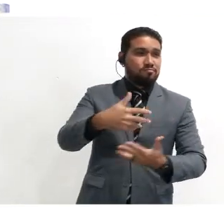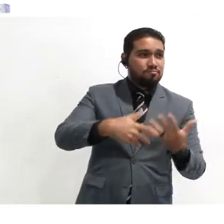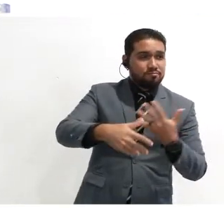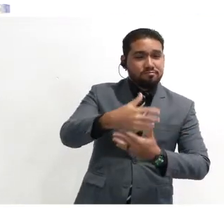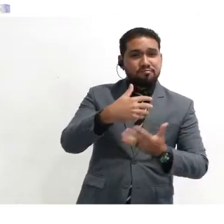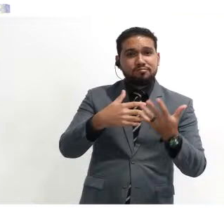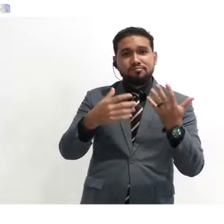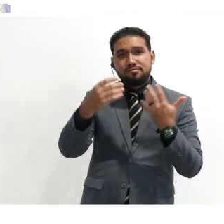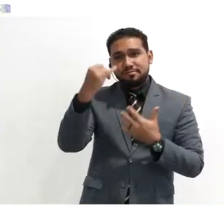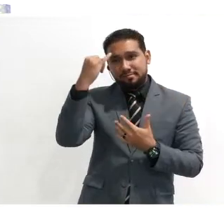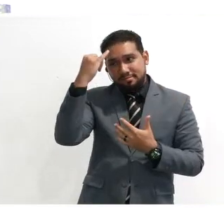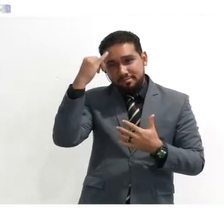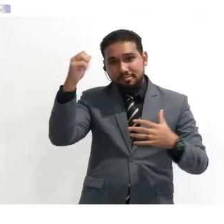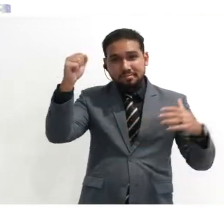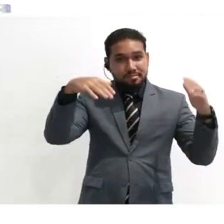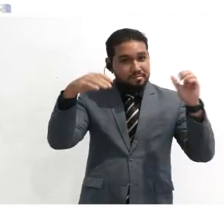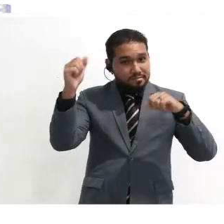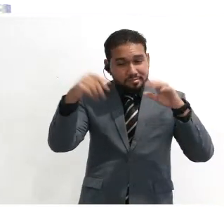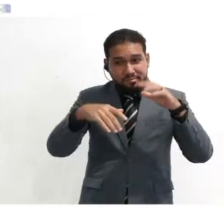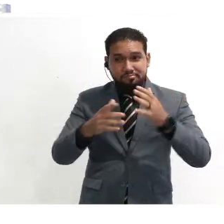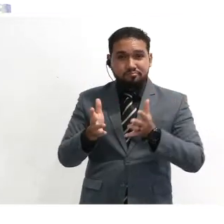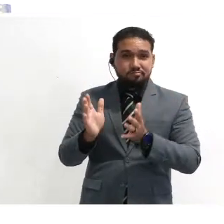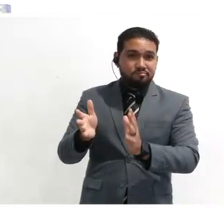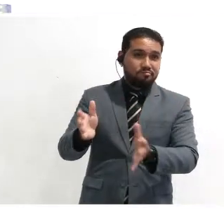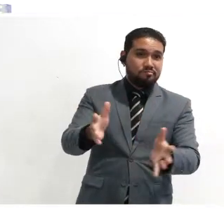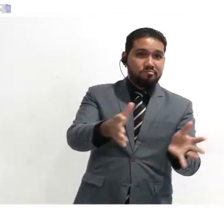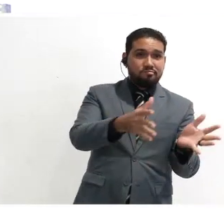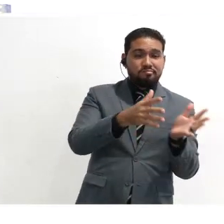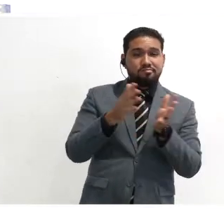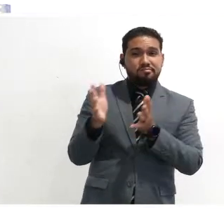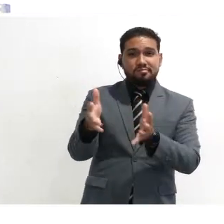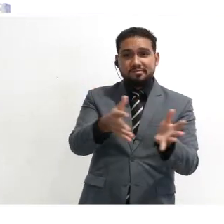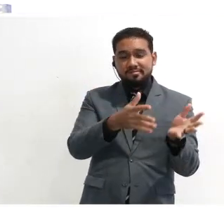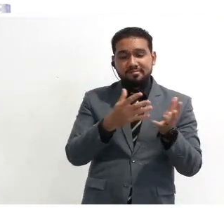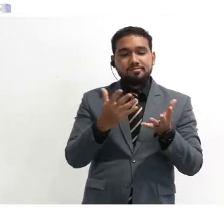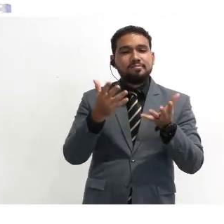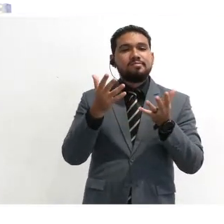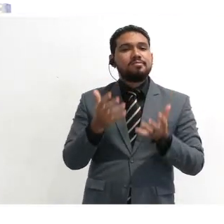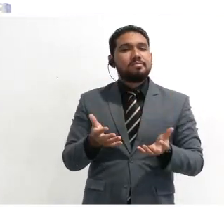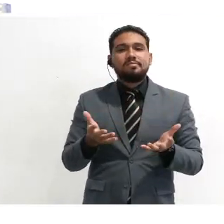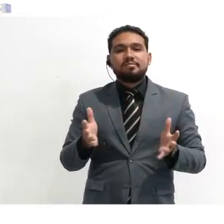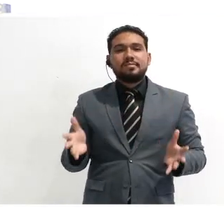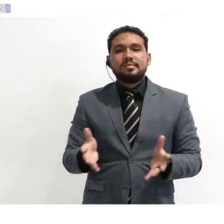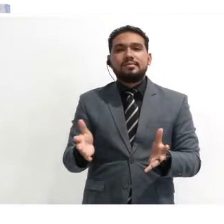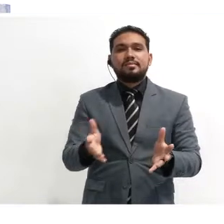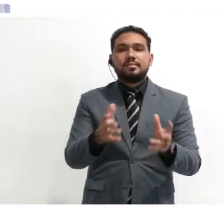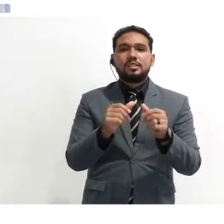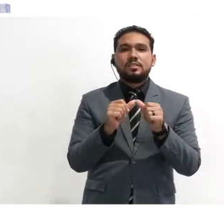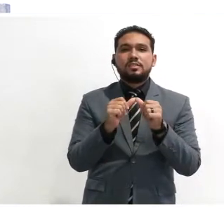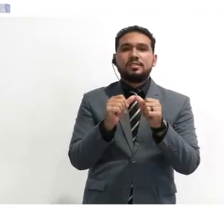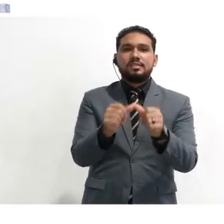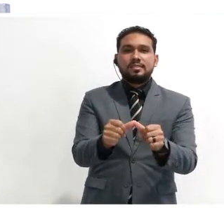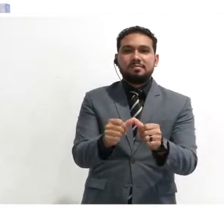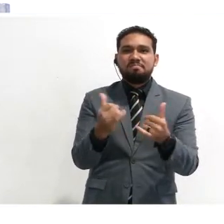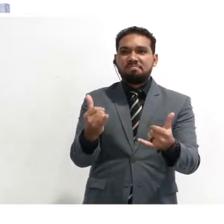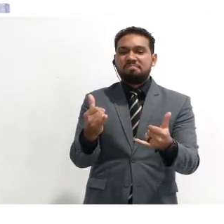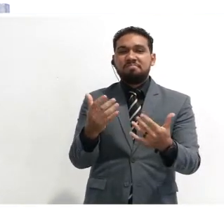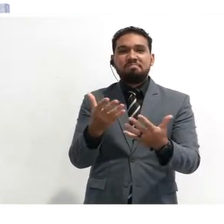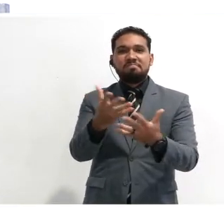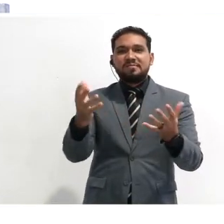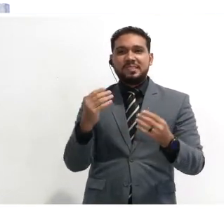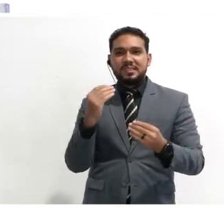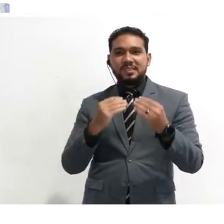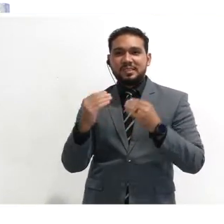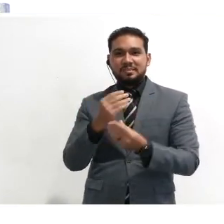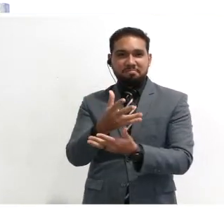las ideas que ustedes puedan tener en ese espacio en el que queremos invitarles a un nuevo coffee break. Tengan feliz